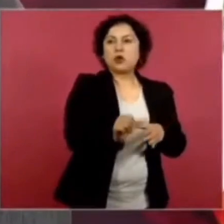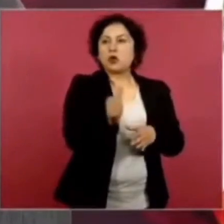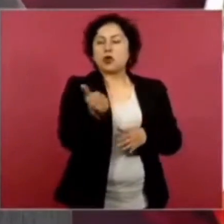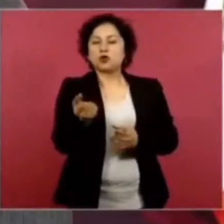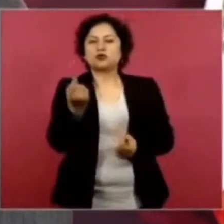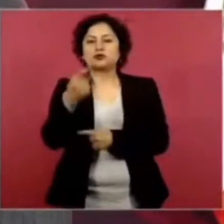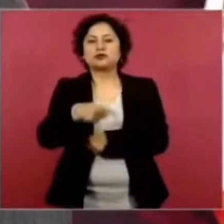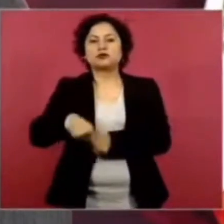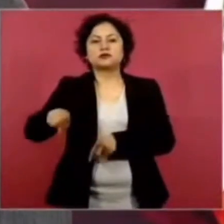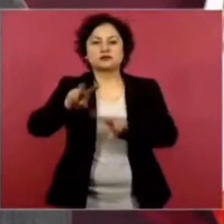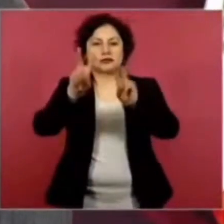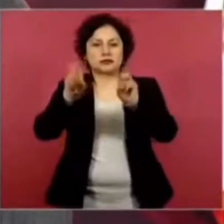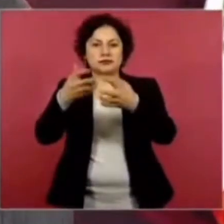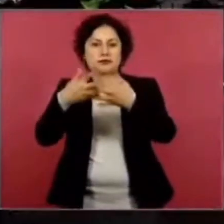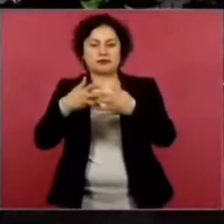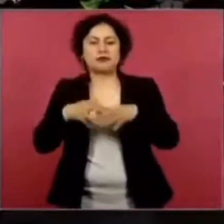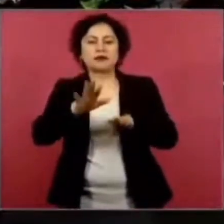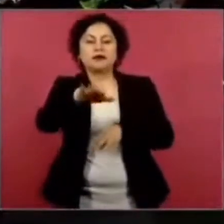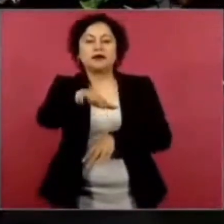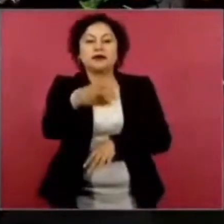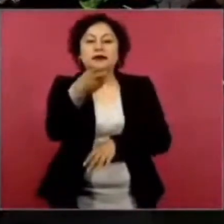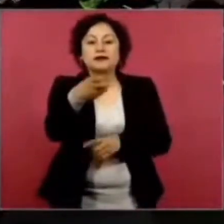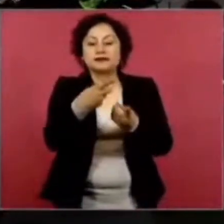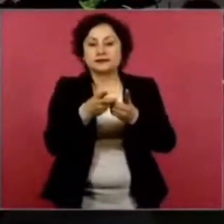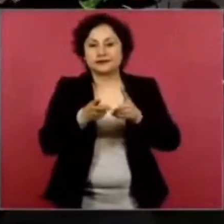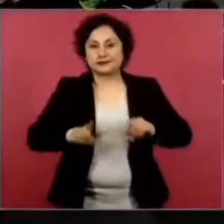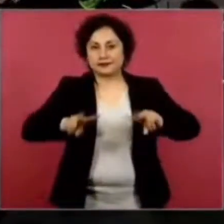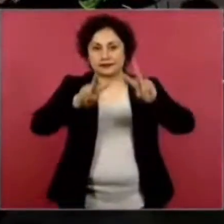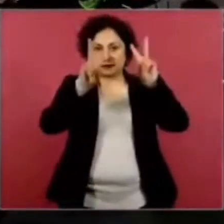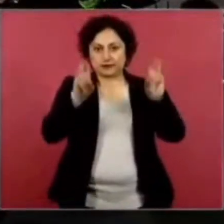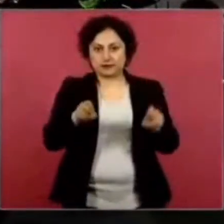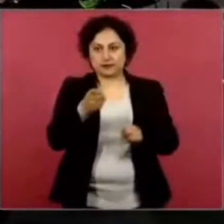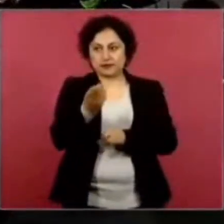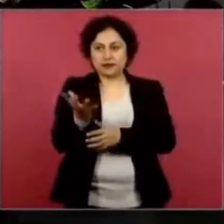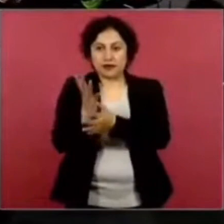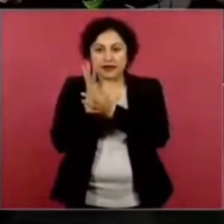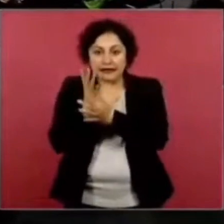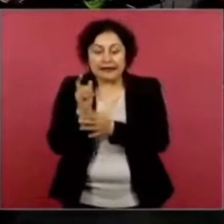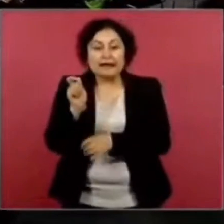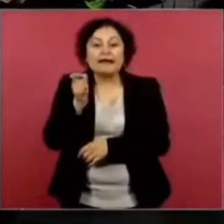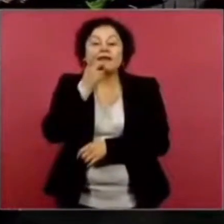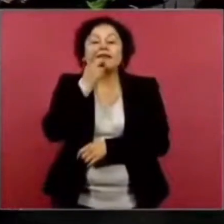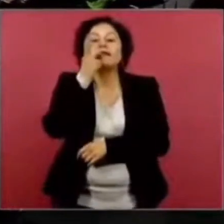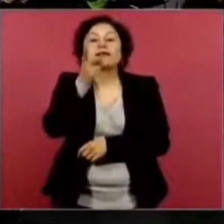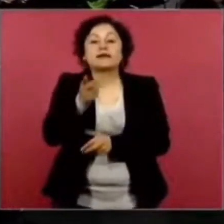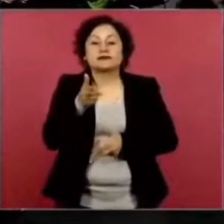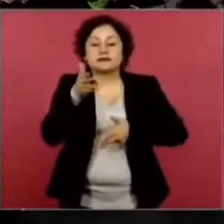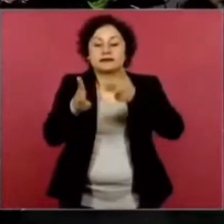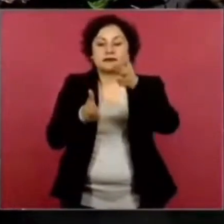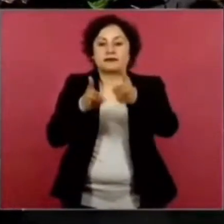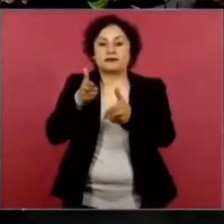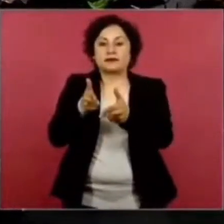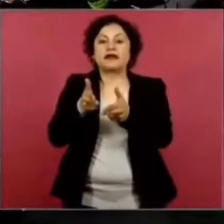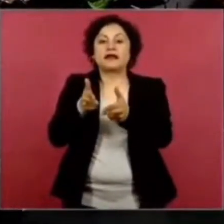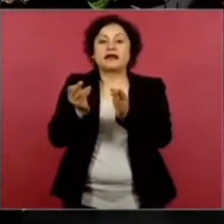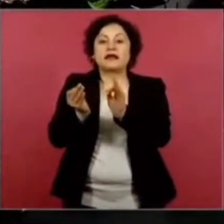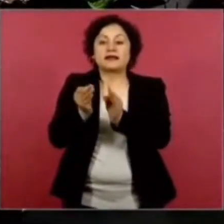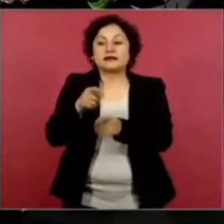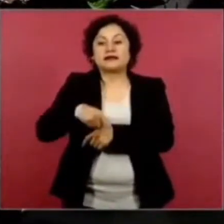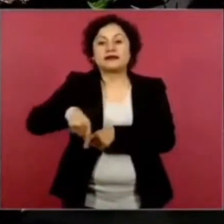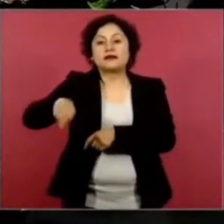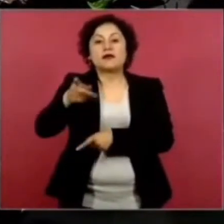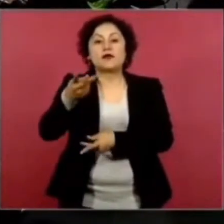del desarrollo, están alertando que incluso en el corredor del Tren Maya y el Transísmico temen que se están ya incrementando algunos de